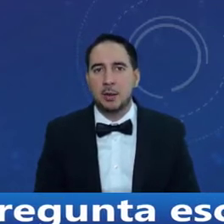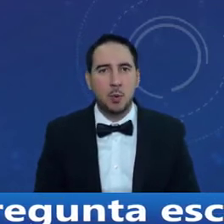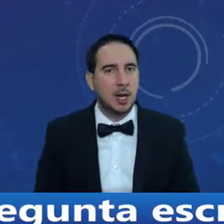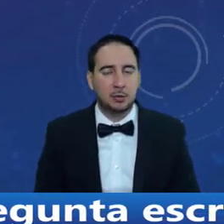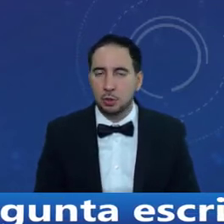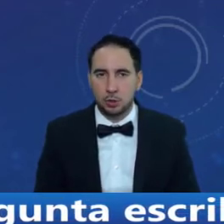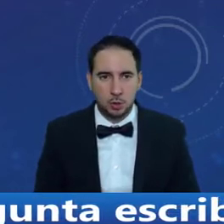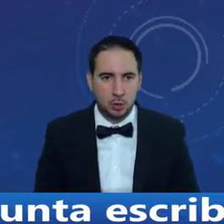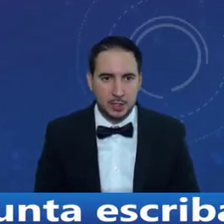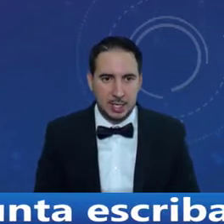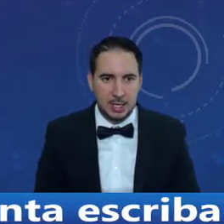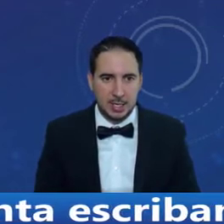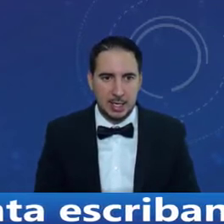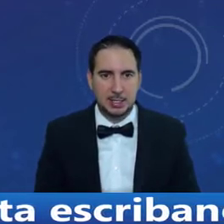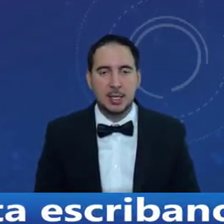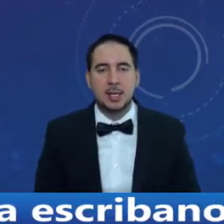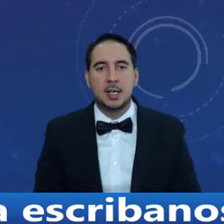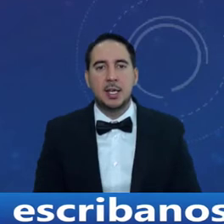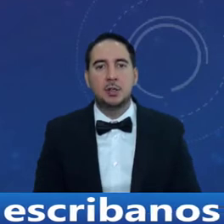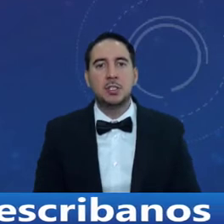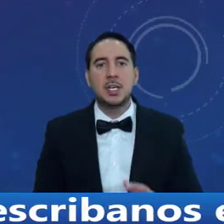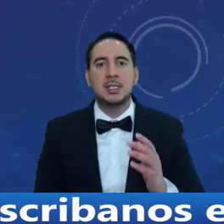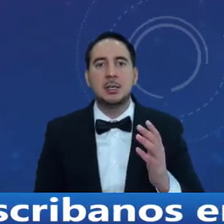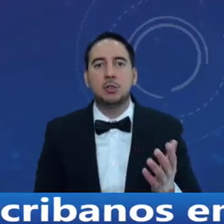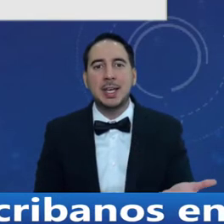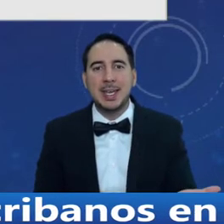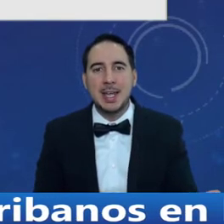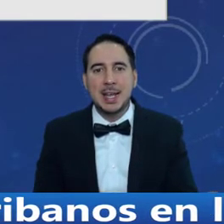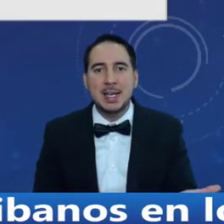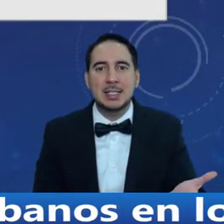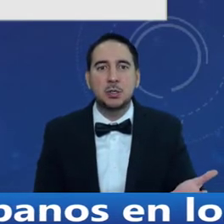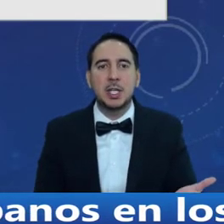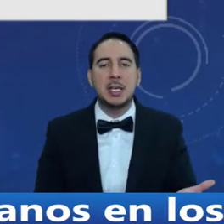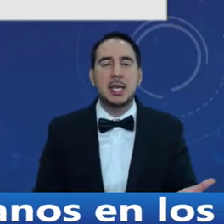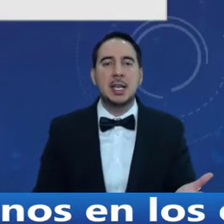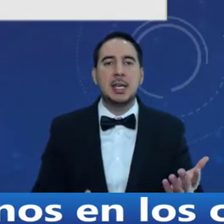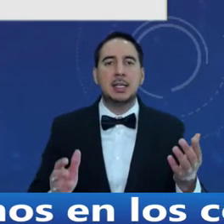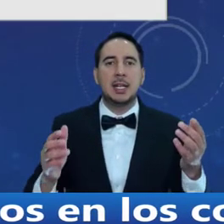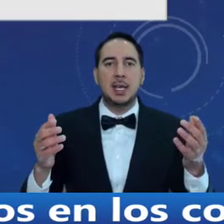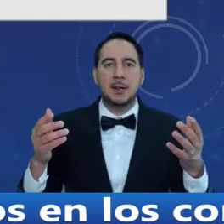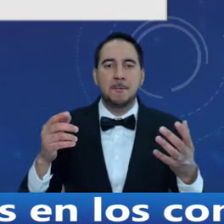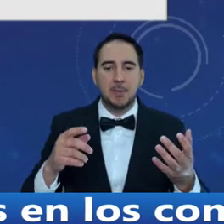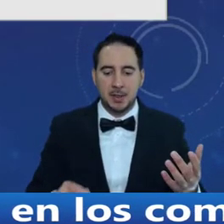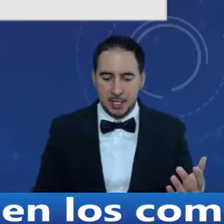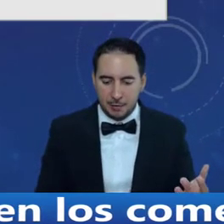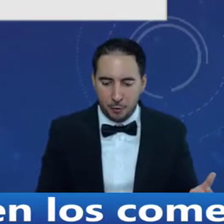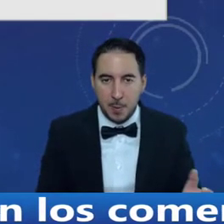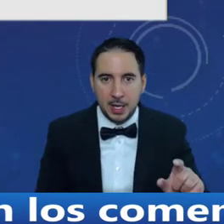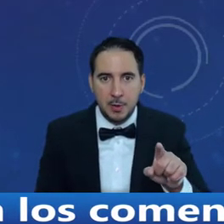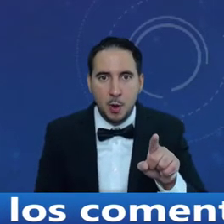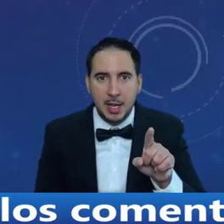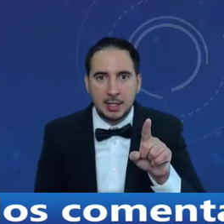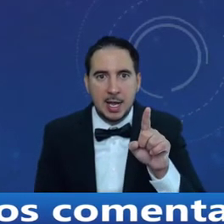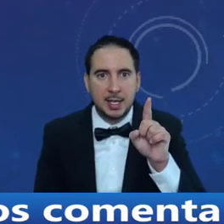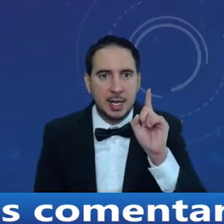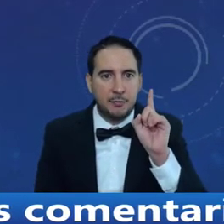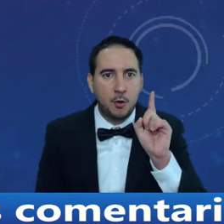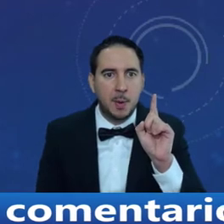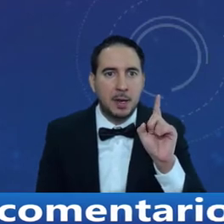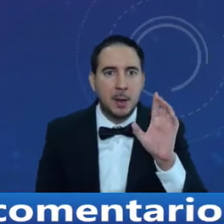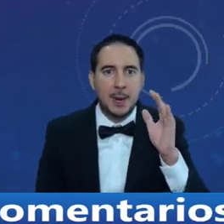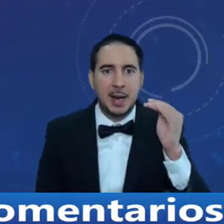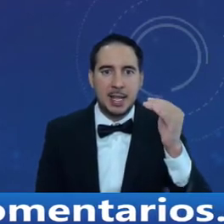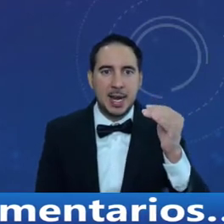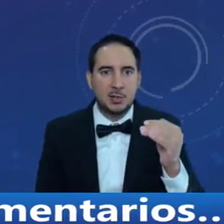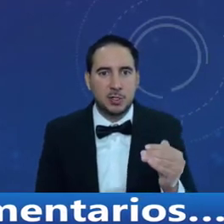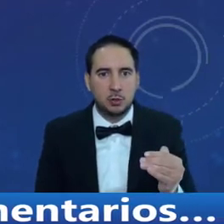la lectura, la escuela, todo es en inglés. Entonces, si usted quiere, si usted quiere tener de estas formas que vimos aquí atrás. Que es la